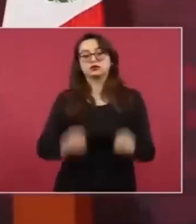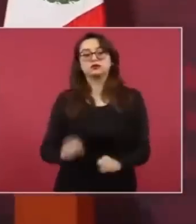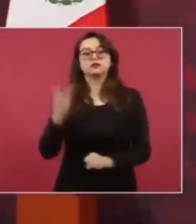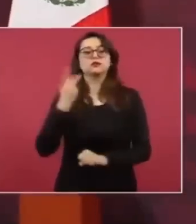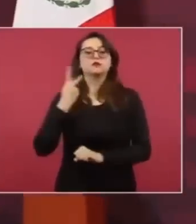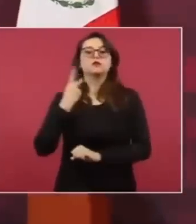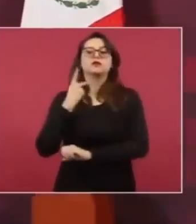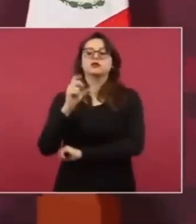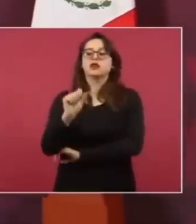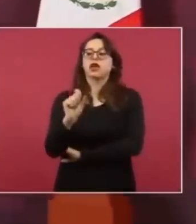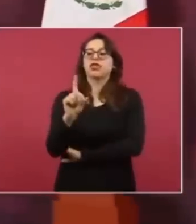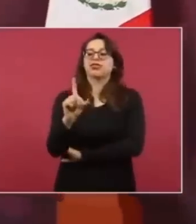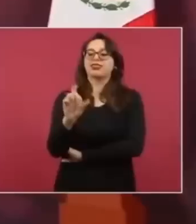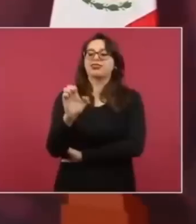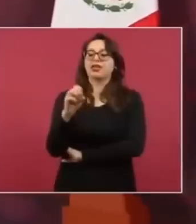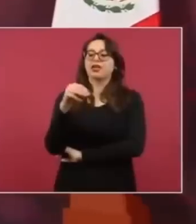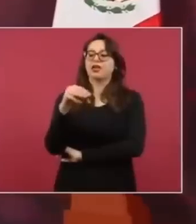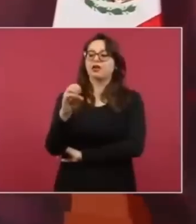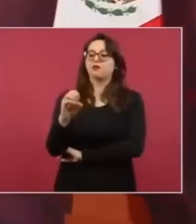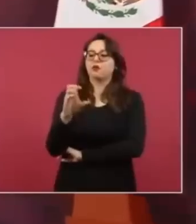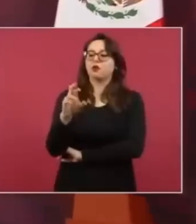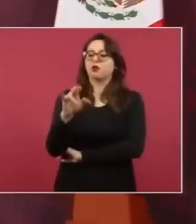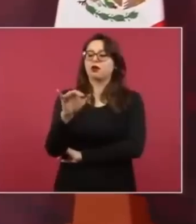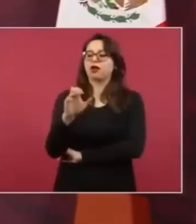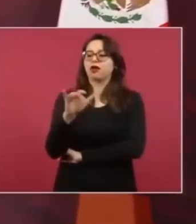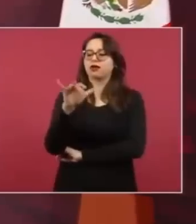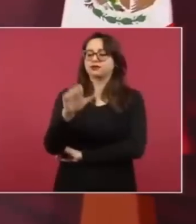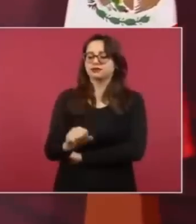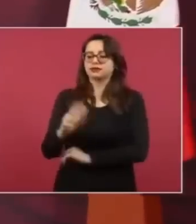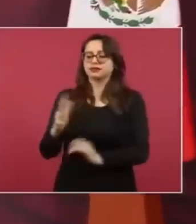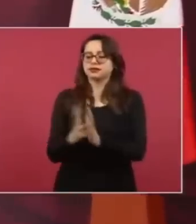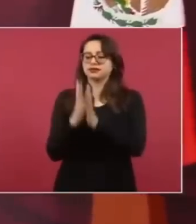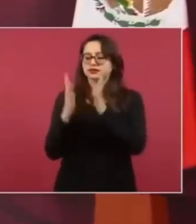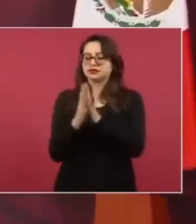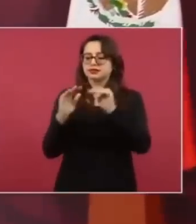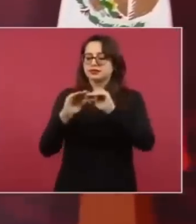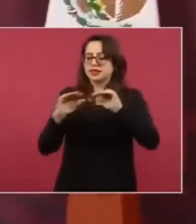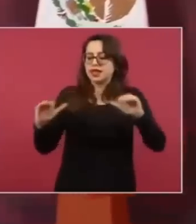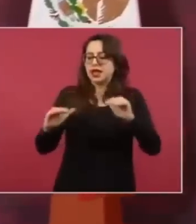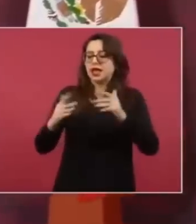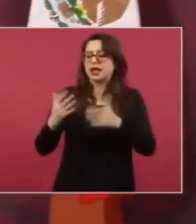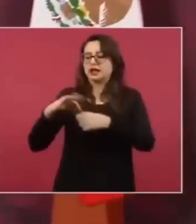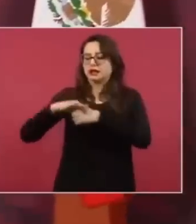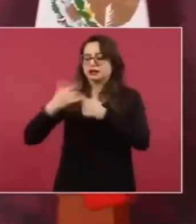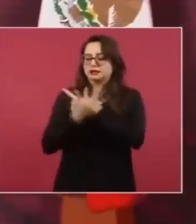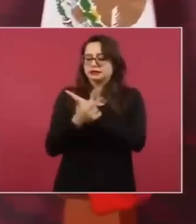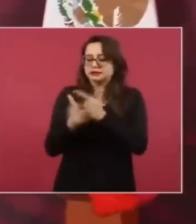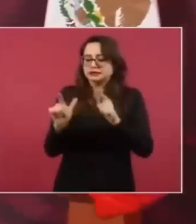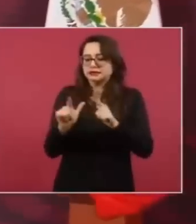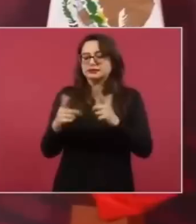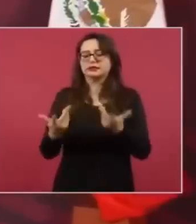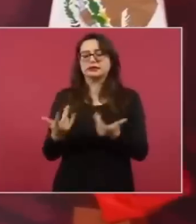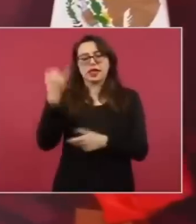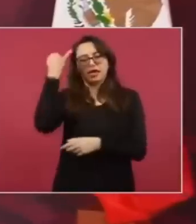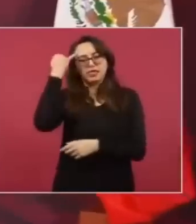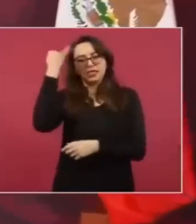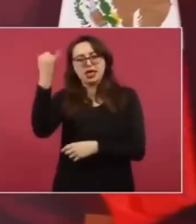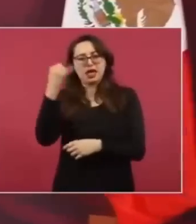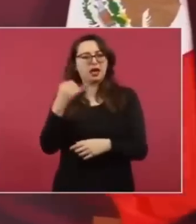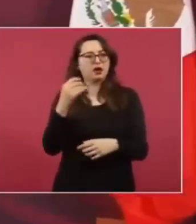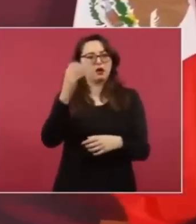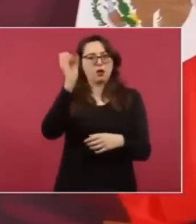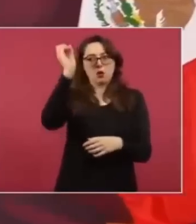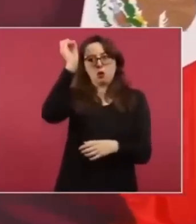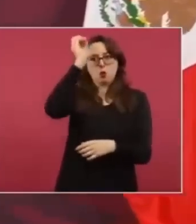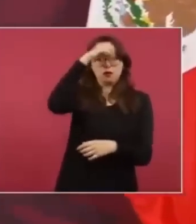y que el bloque conservador pues tiene su proyecto y nosotros tenemos